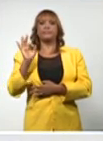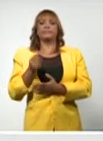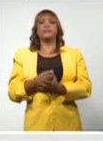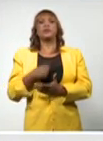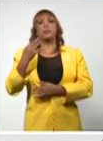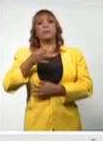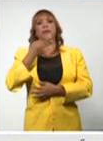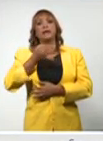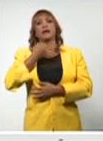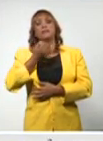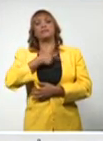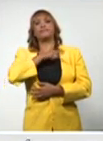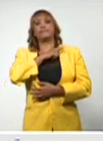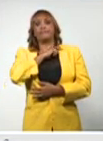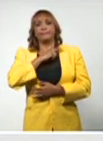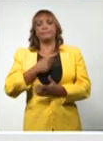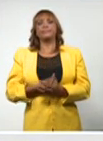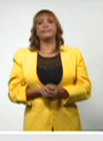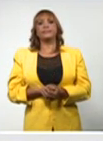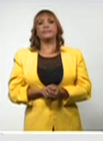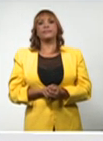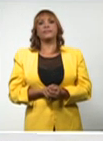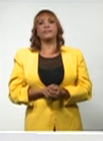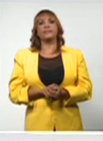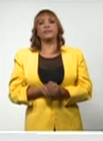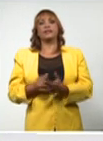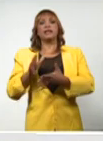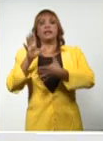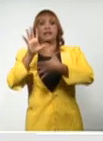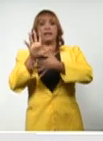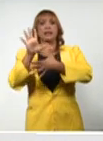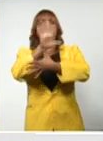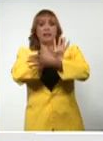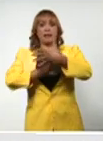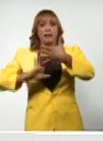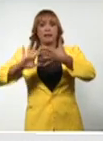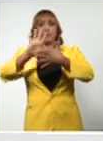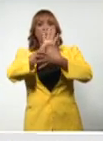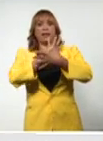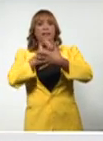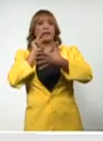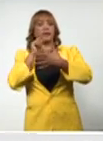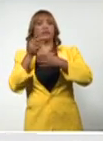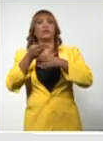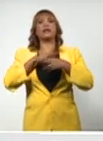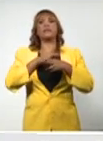anteriormente. La región de las Américas, que ya representa el